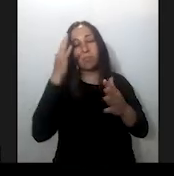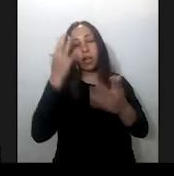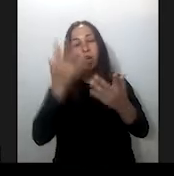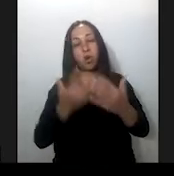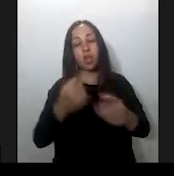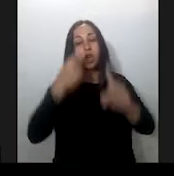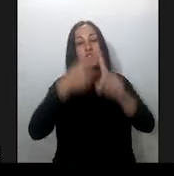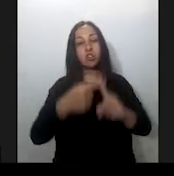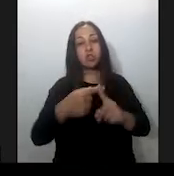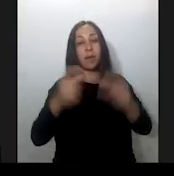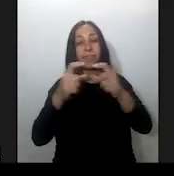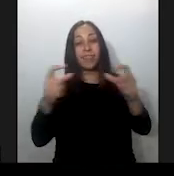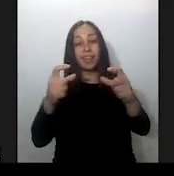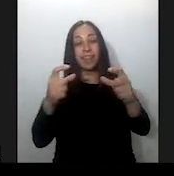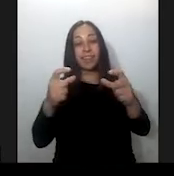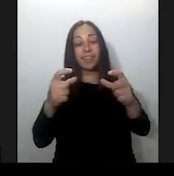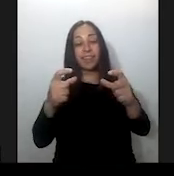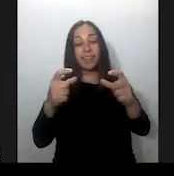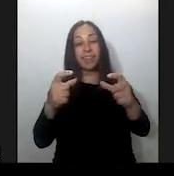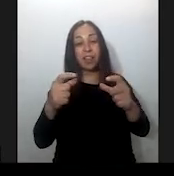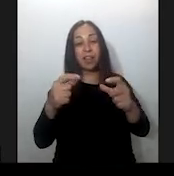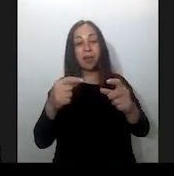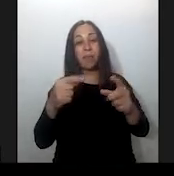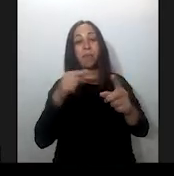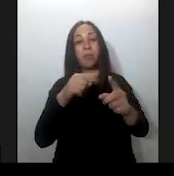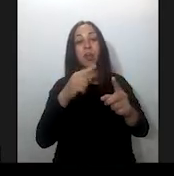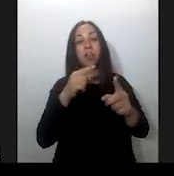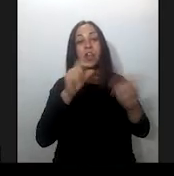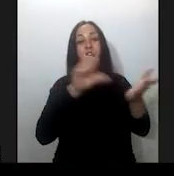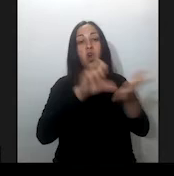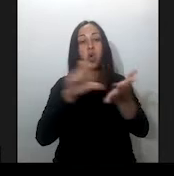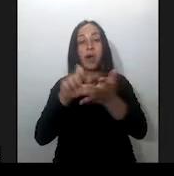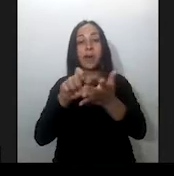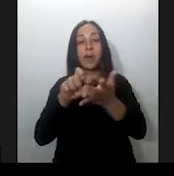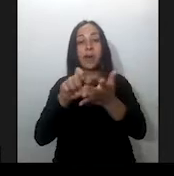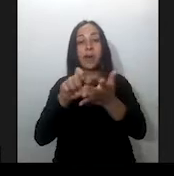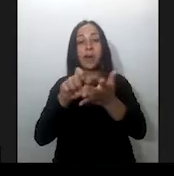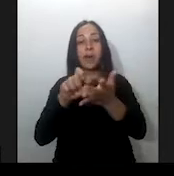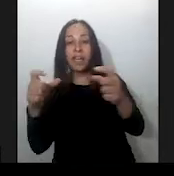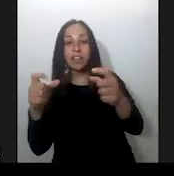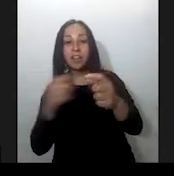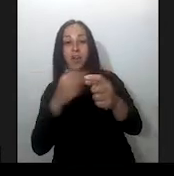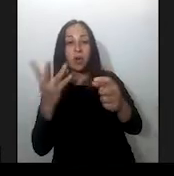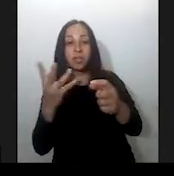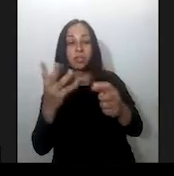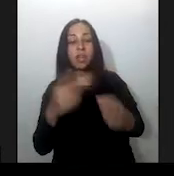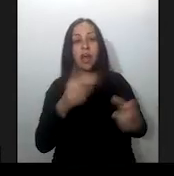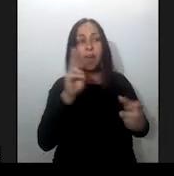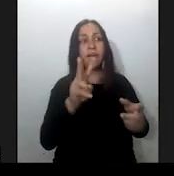calcular la suma de ticket por destino, ¿no? Ahí automáticamente, si yo selecciono esta opción, me muestra de